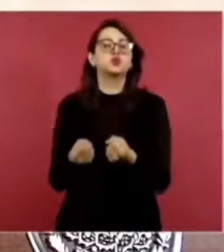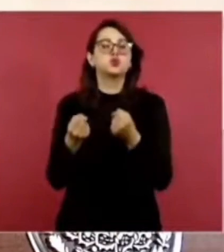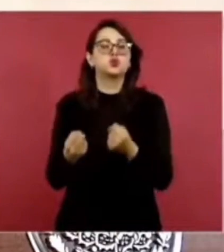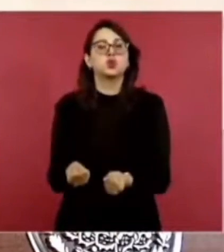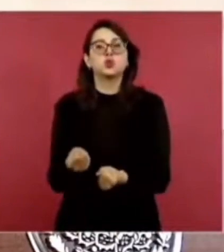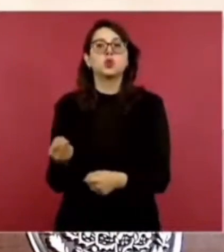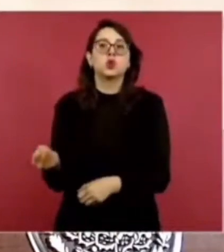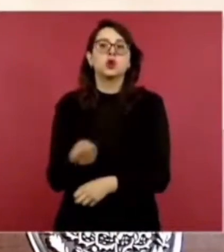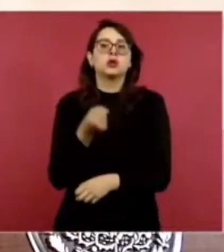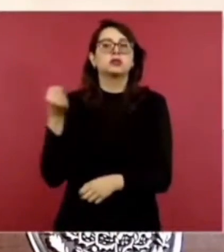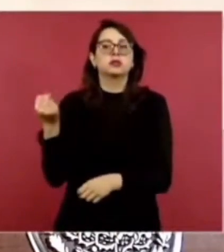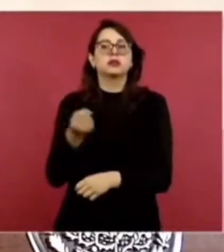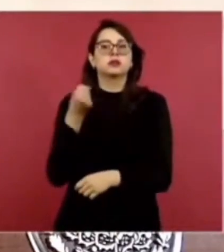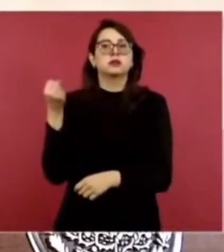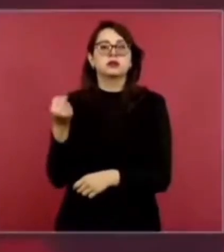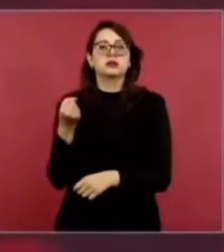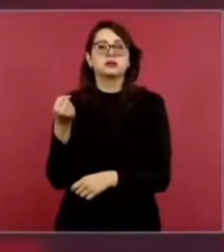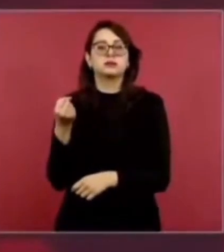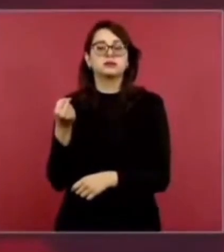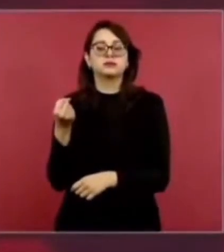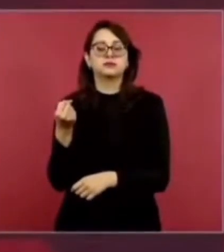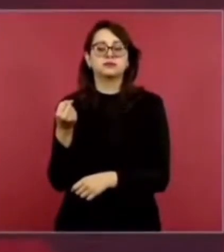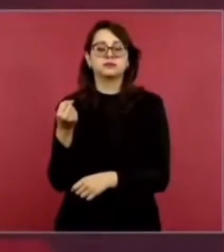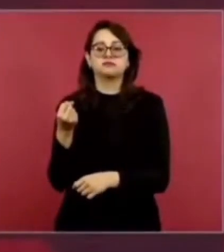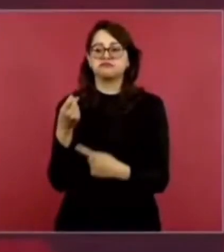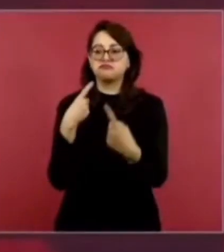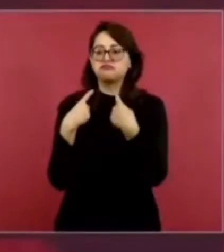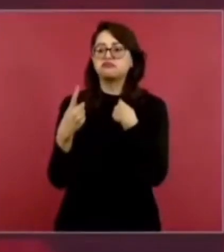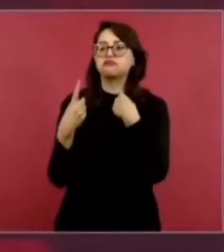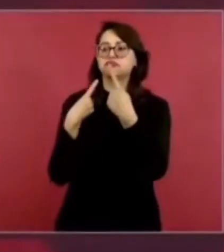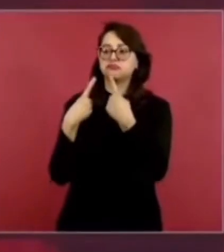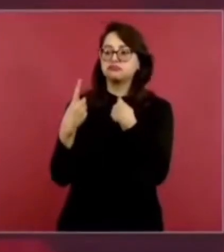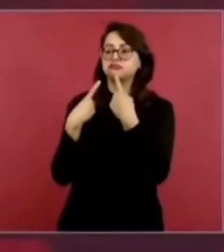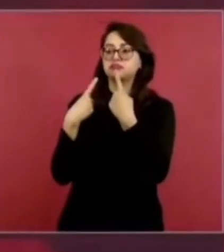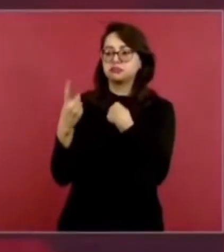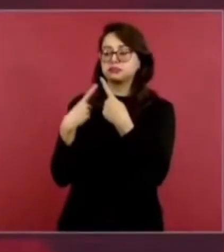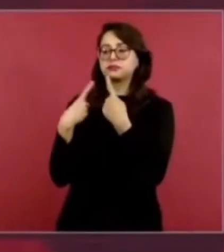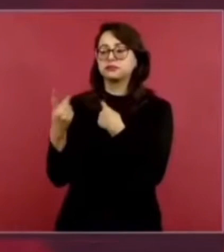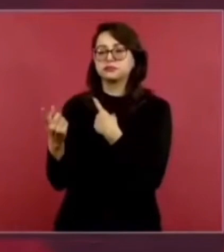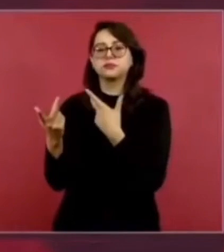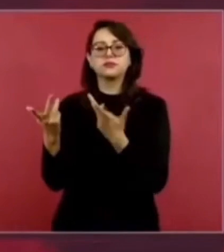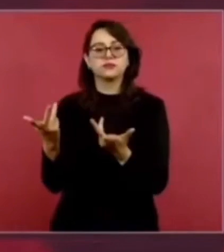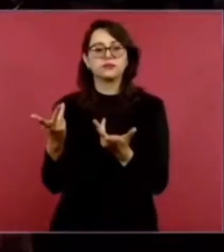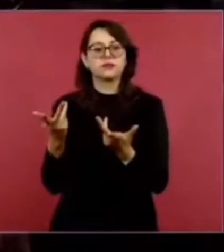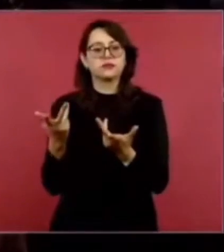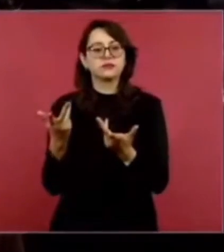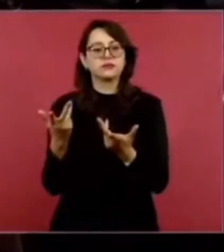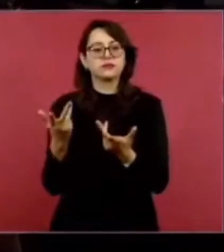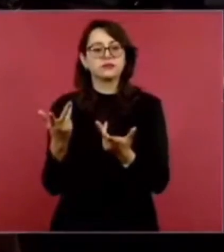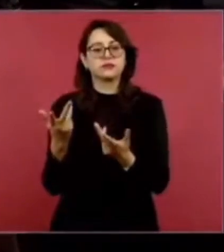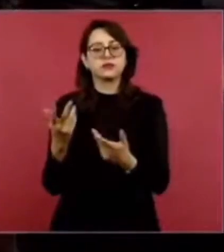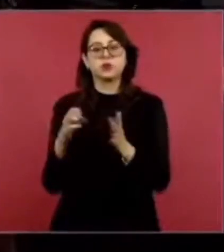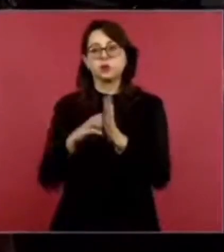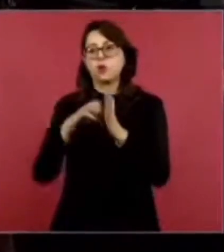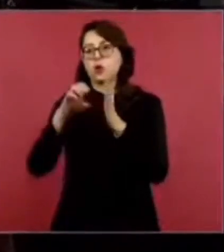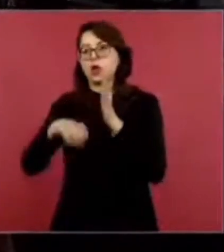afortunadamente se tiene entre el gobierno de Estados Unidos y el gobierno de